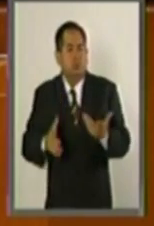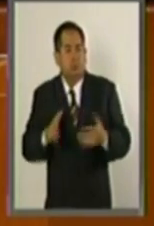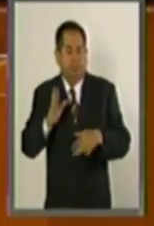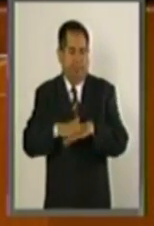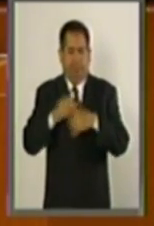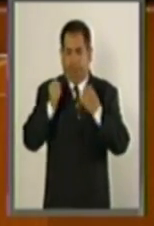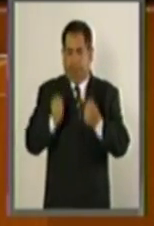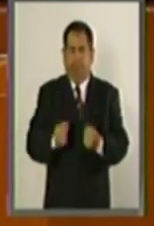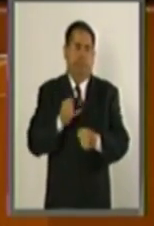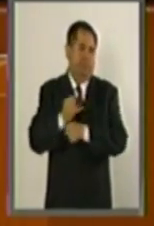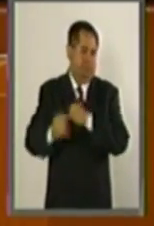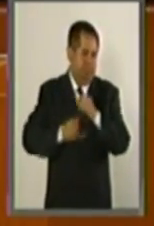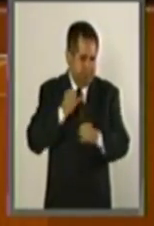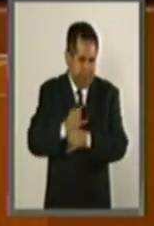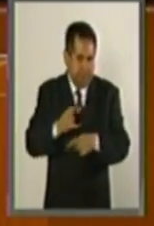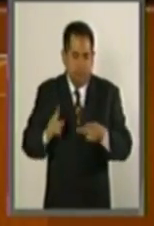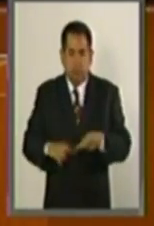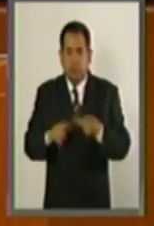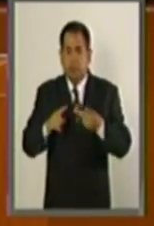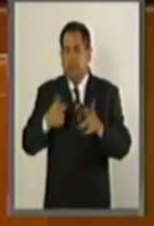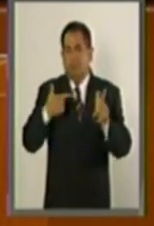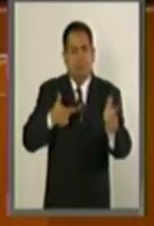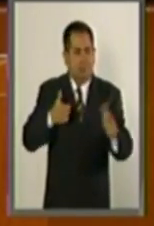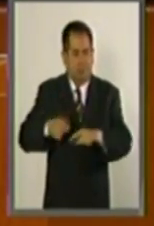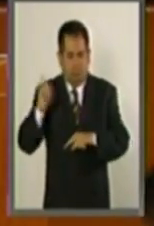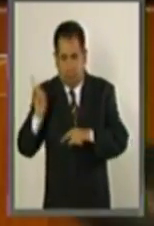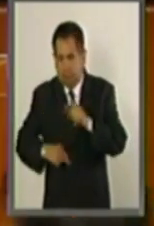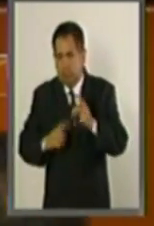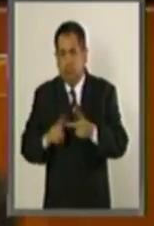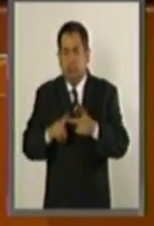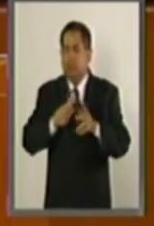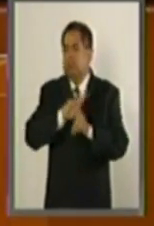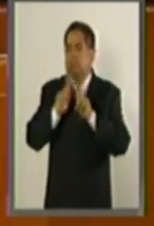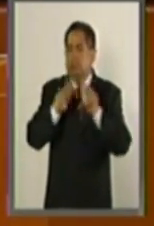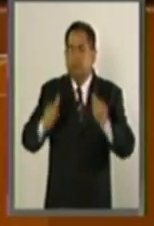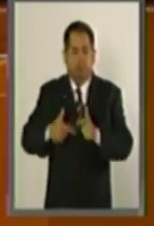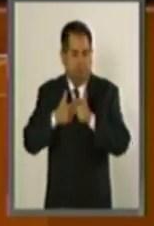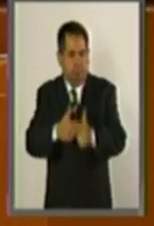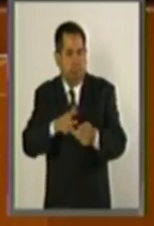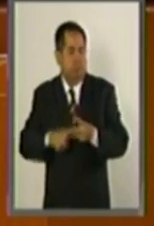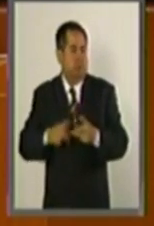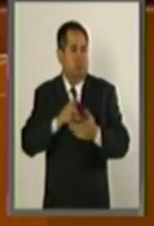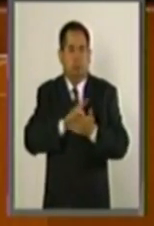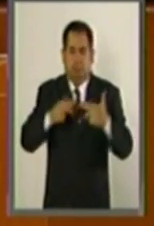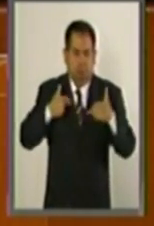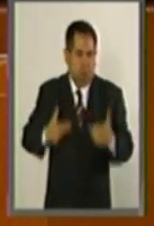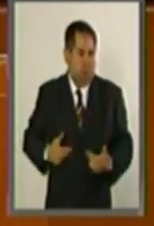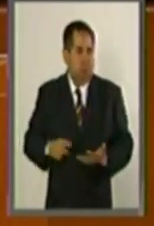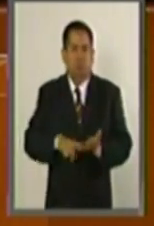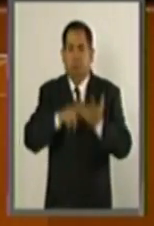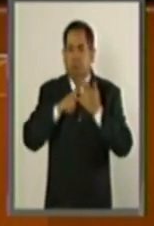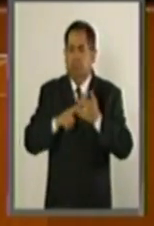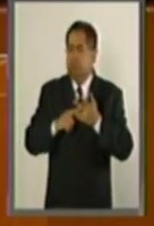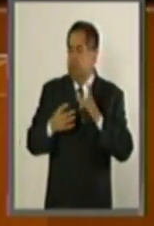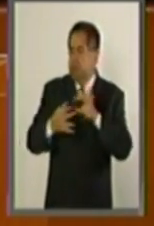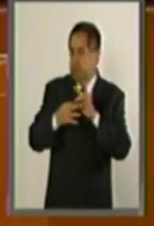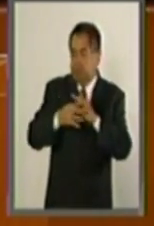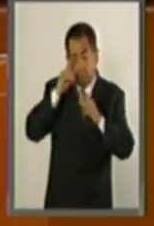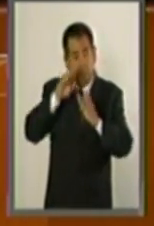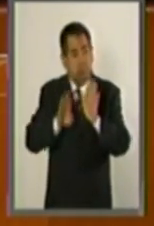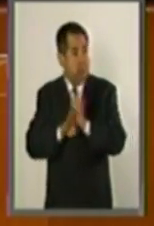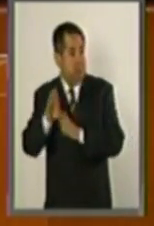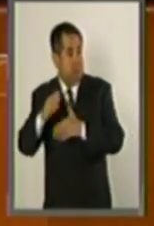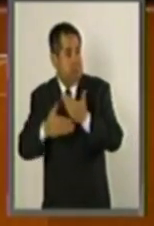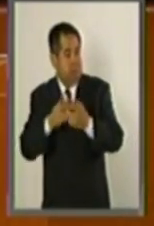seguridad internacional, el desarme y el mantenimiento de la paz, los derechos humanos, la cooperación para el desarrollo,